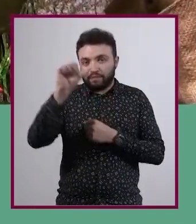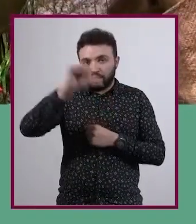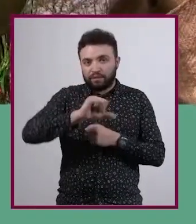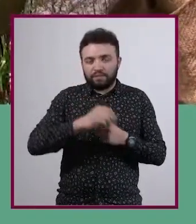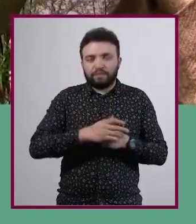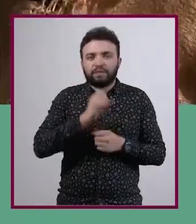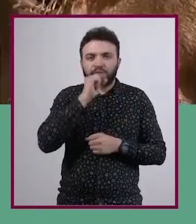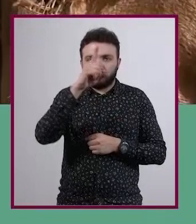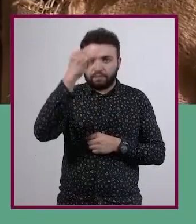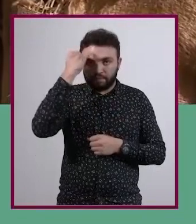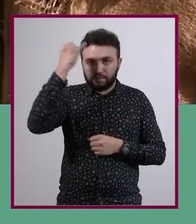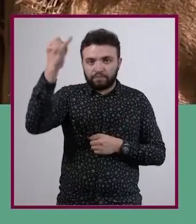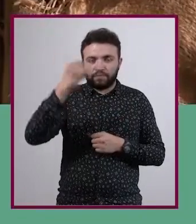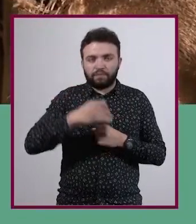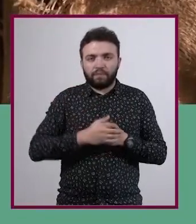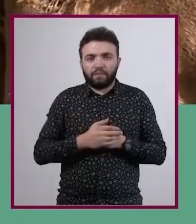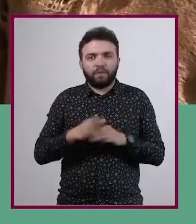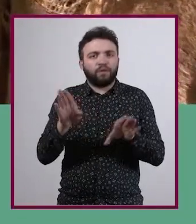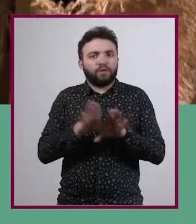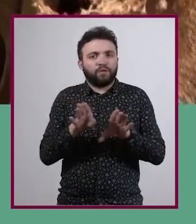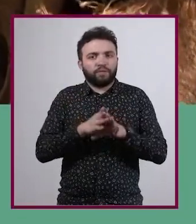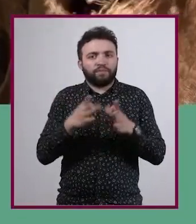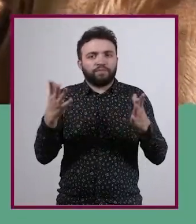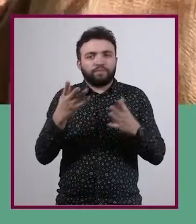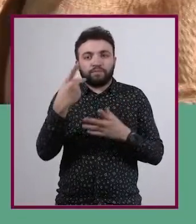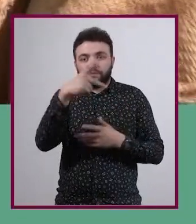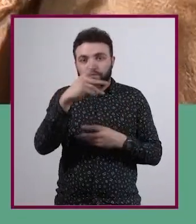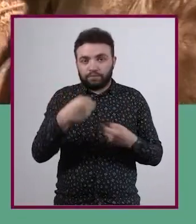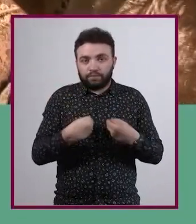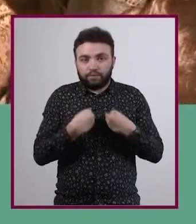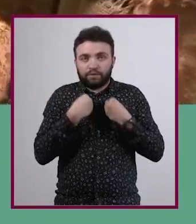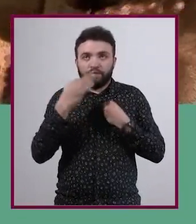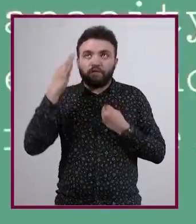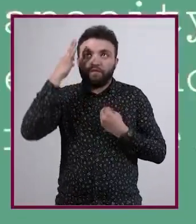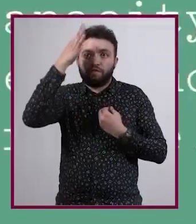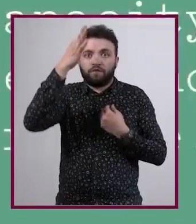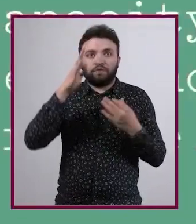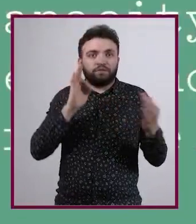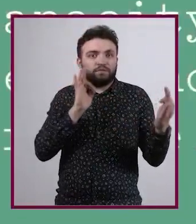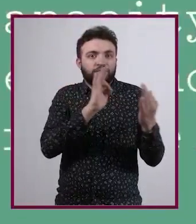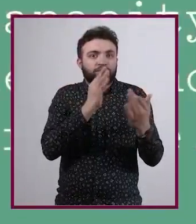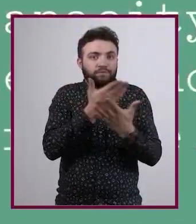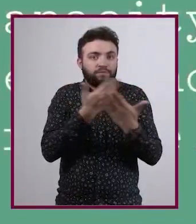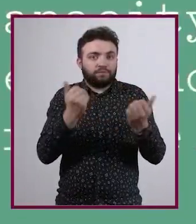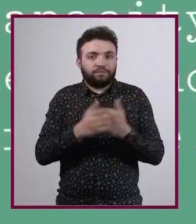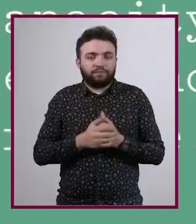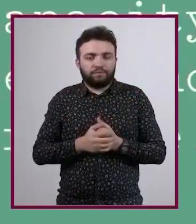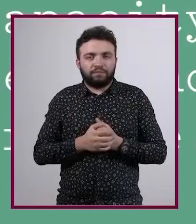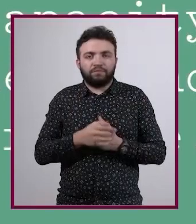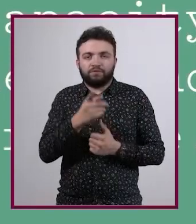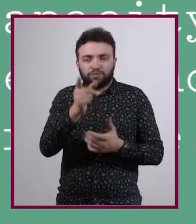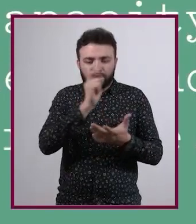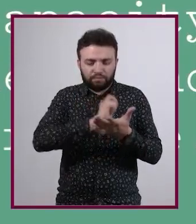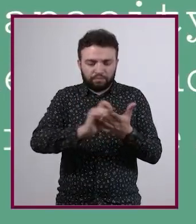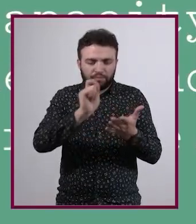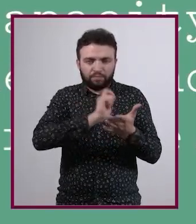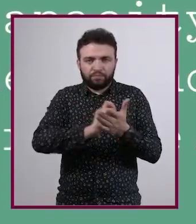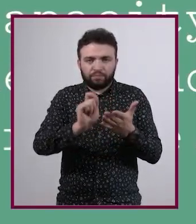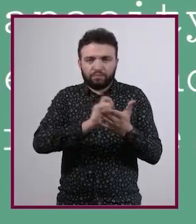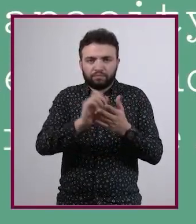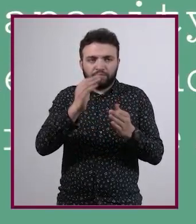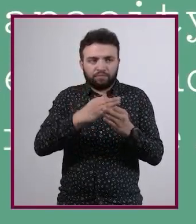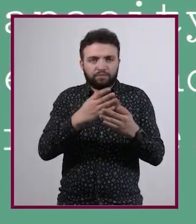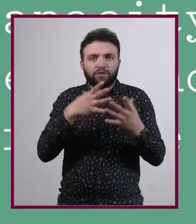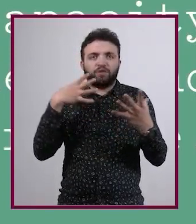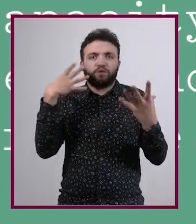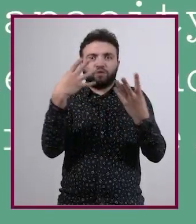traten de imaginar cómo sería su vida en un futuro remoto. Escriban todo esto y traten de